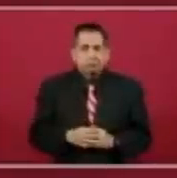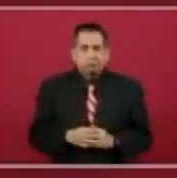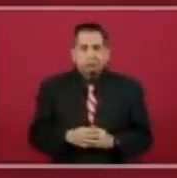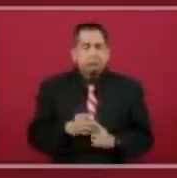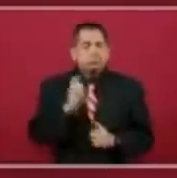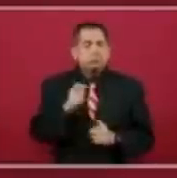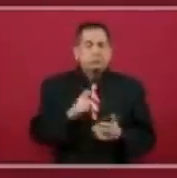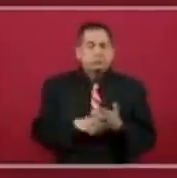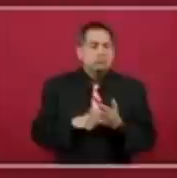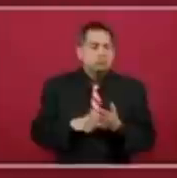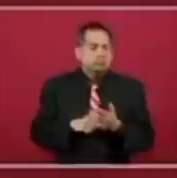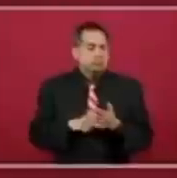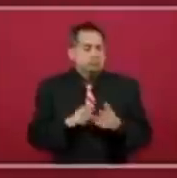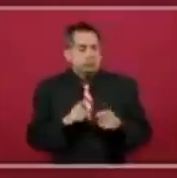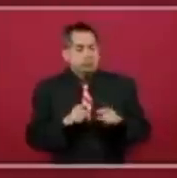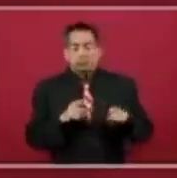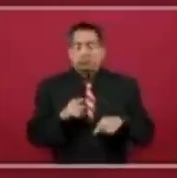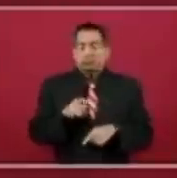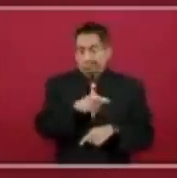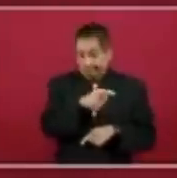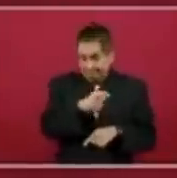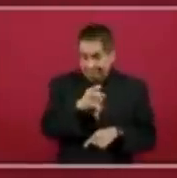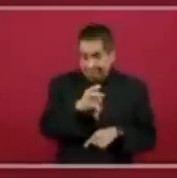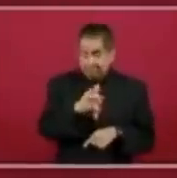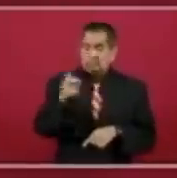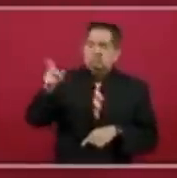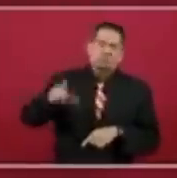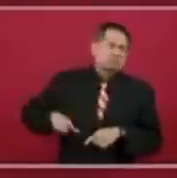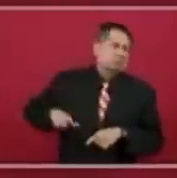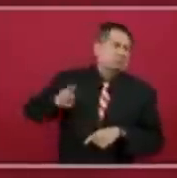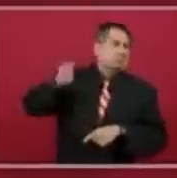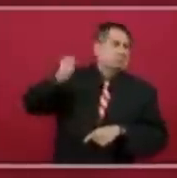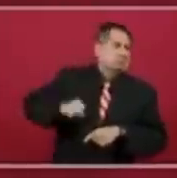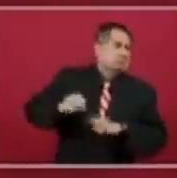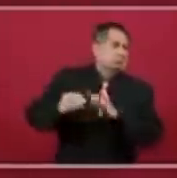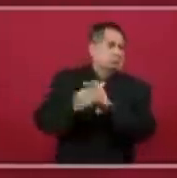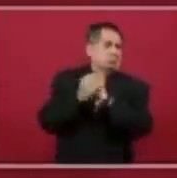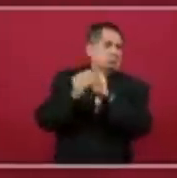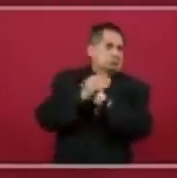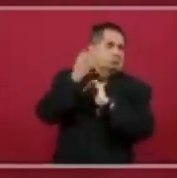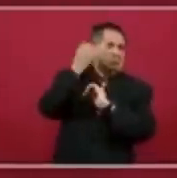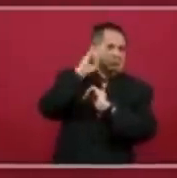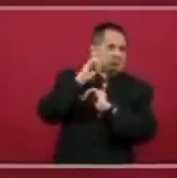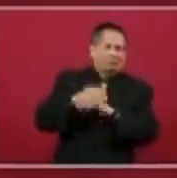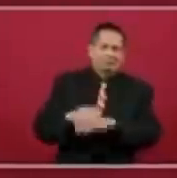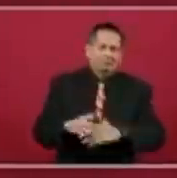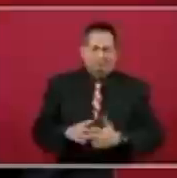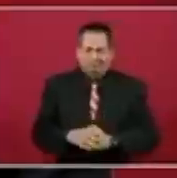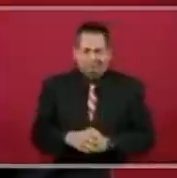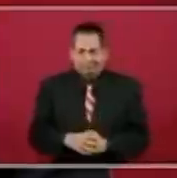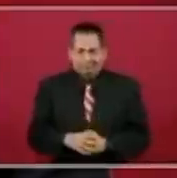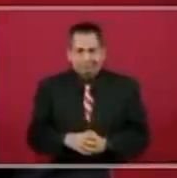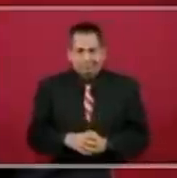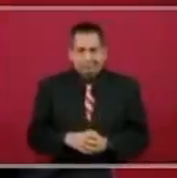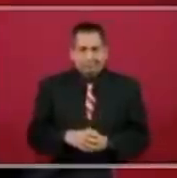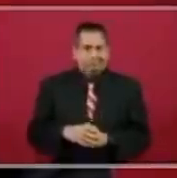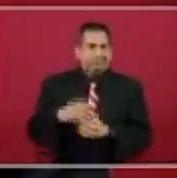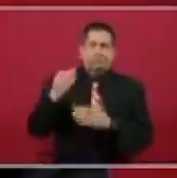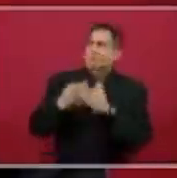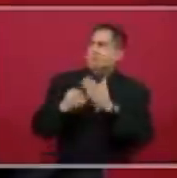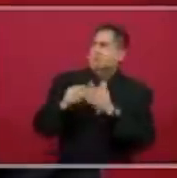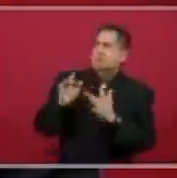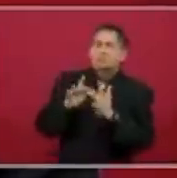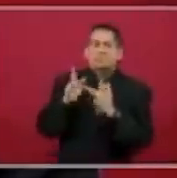gobierno autoritario, no toma en cuenta a los expertos, a la sociedad